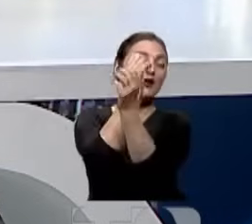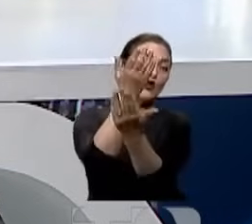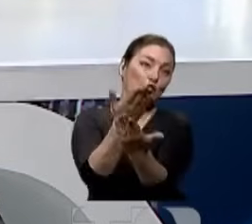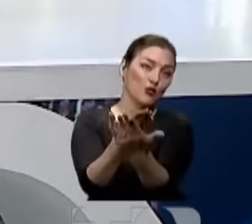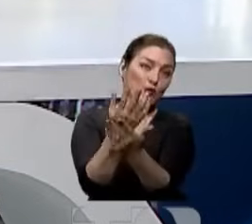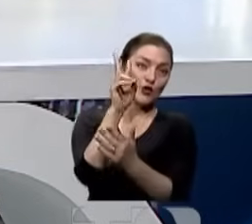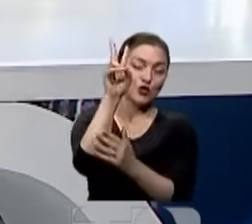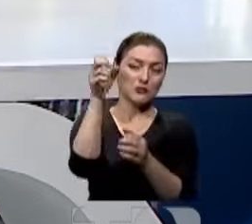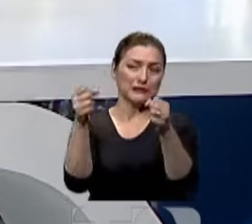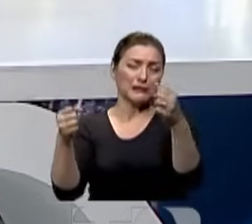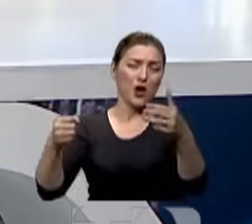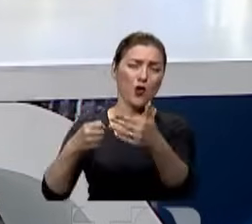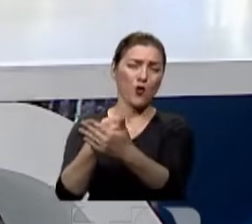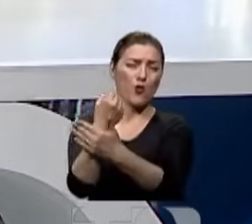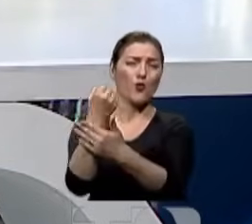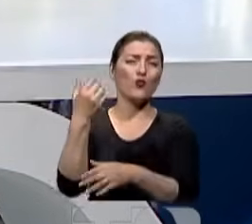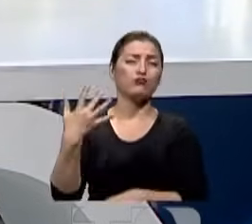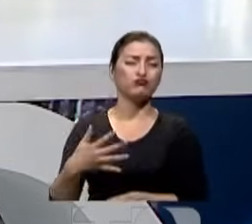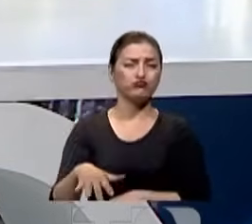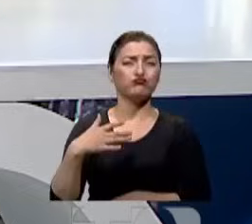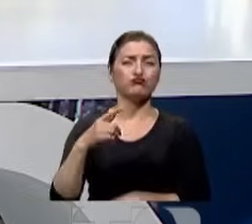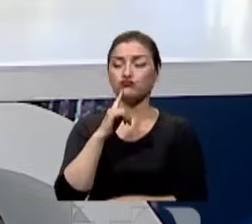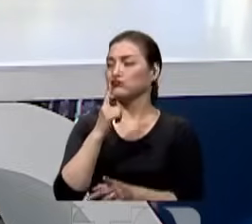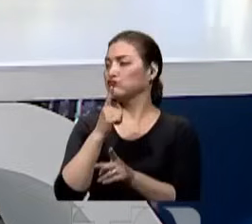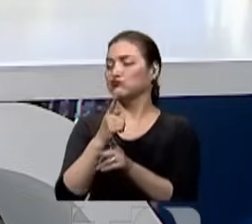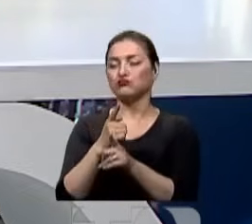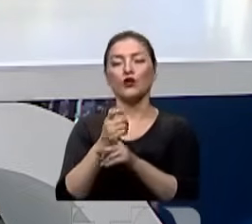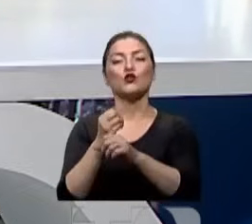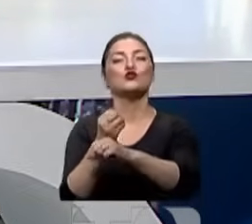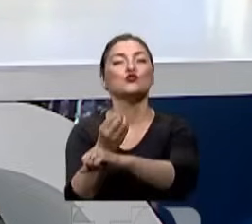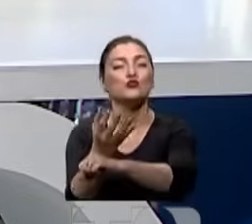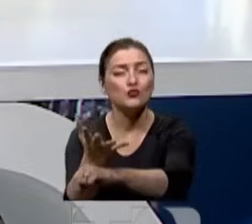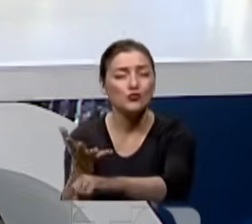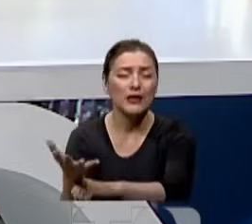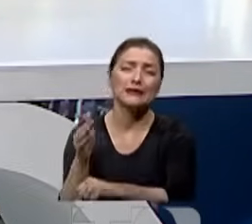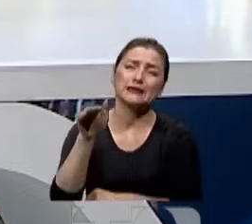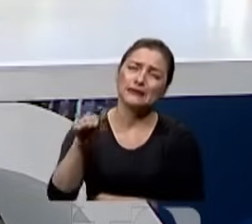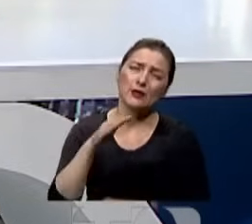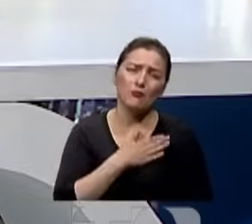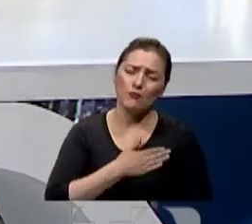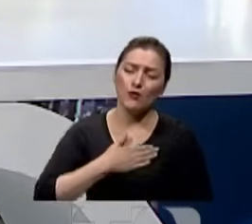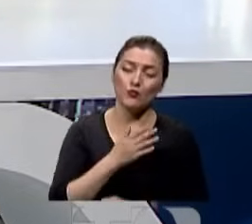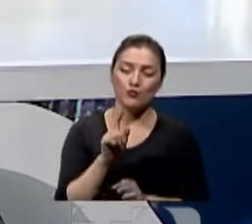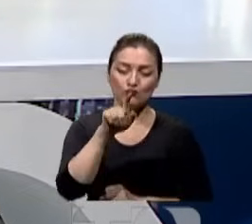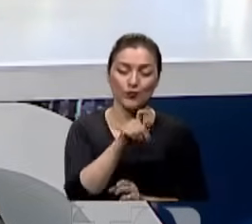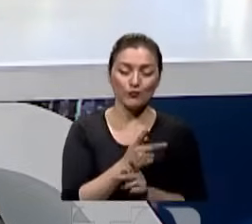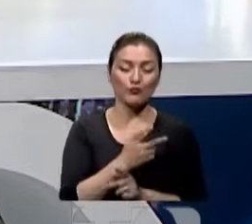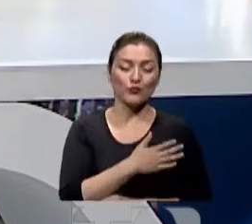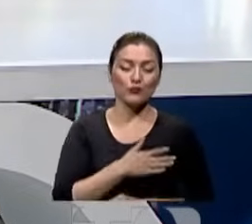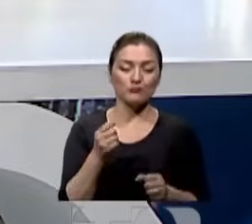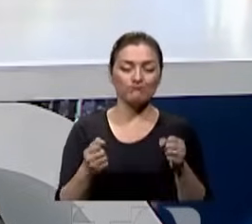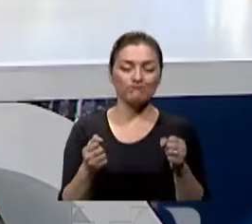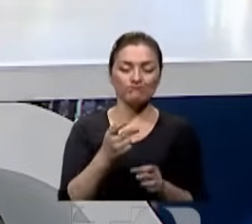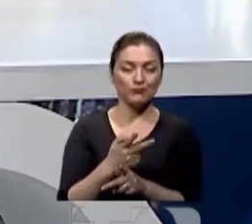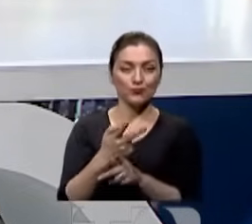presentamos 2 accidentes de tránsito registrados, así que por eso insistimos y recomendamos que es necesario que por favor maneje